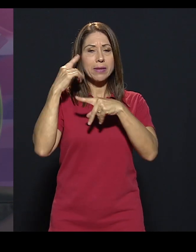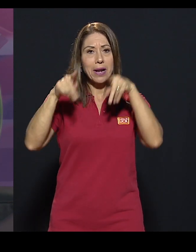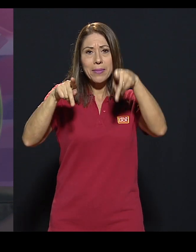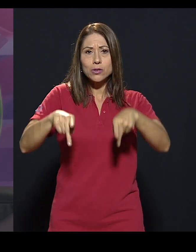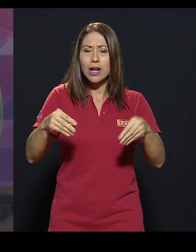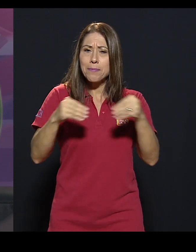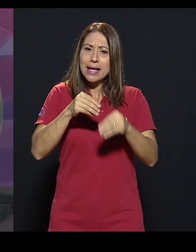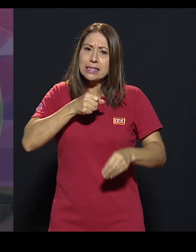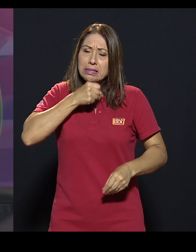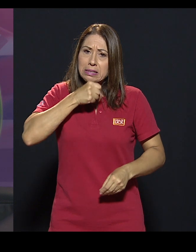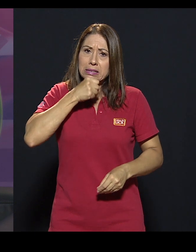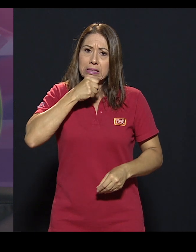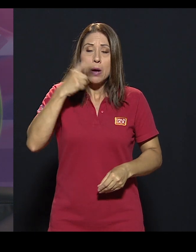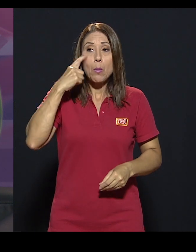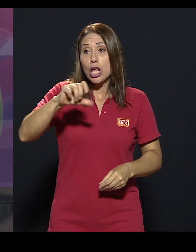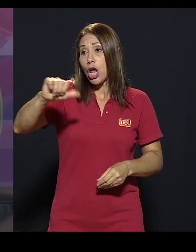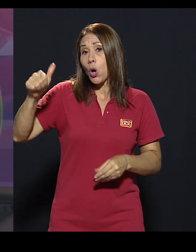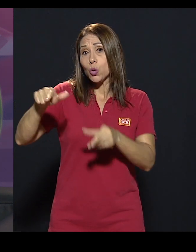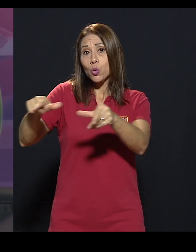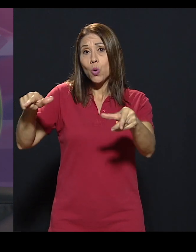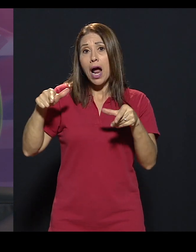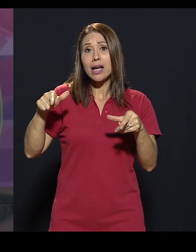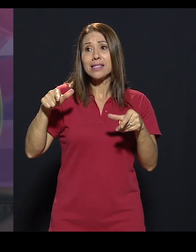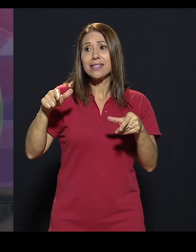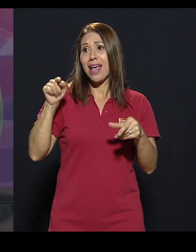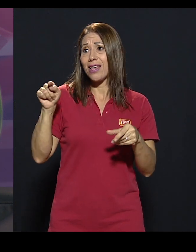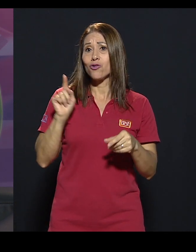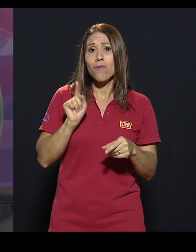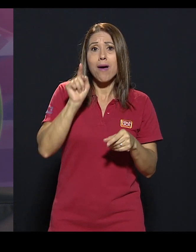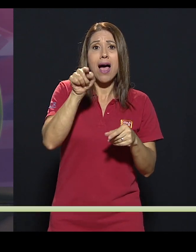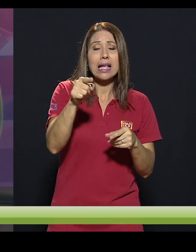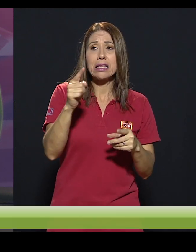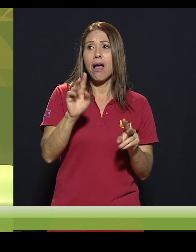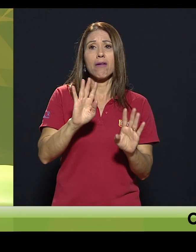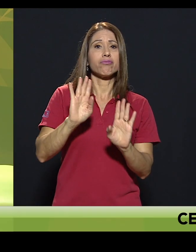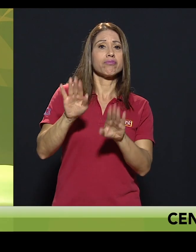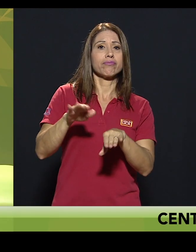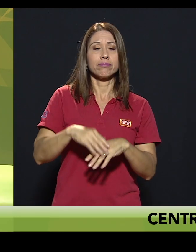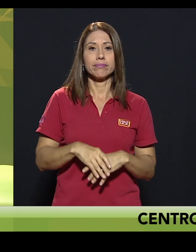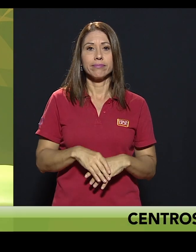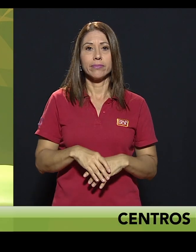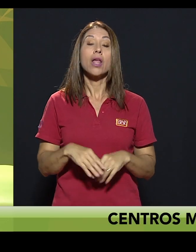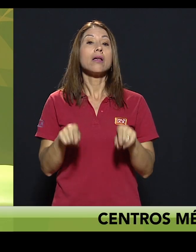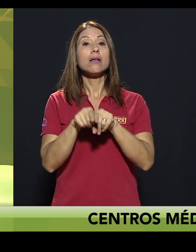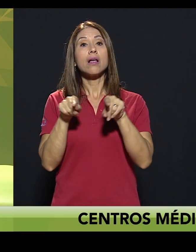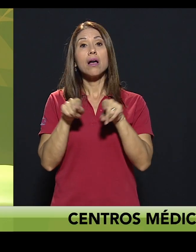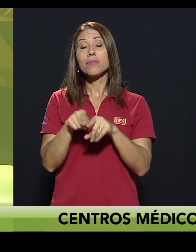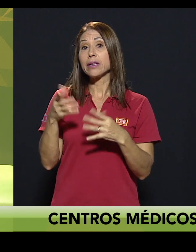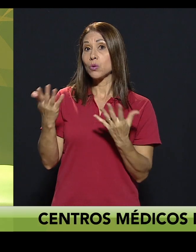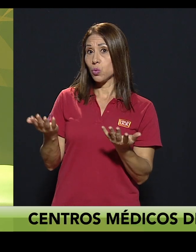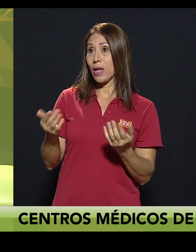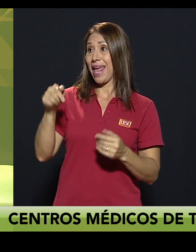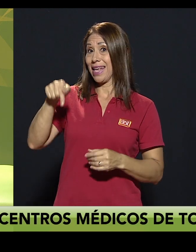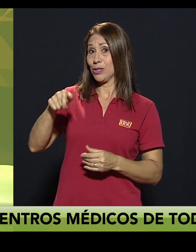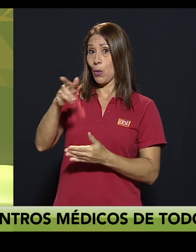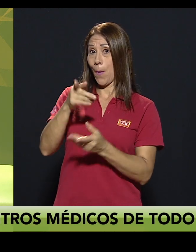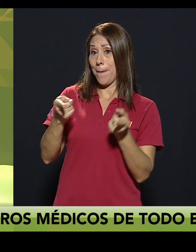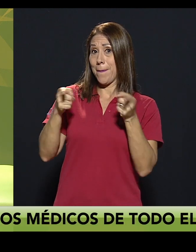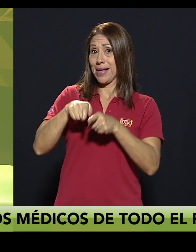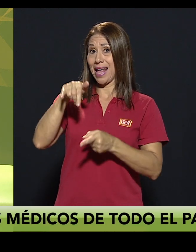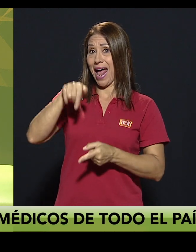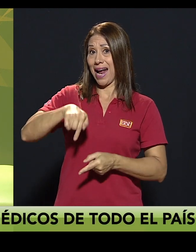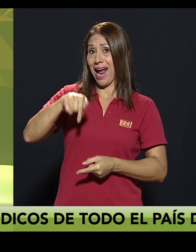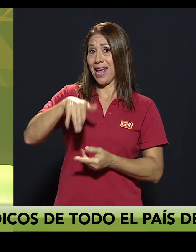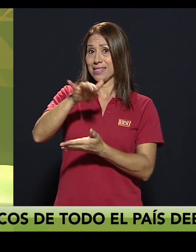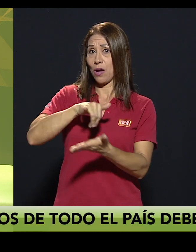que son las que son más rechazadas en todos los otros hospitales, ¿verdad? Y eso sin mencionar que esto es acá en San